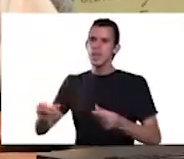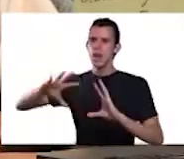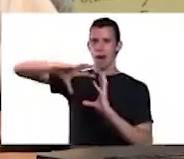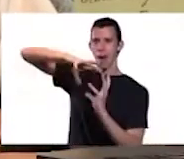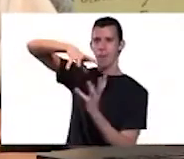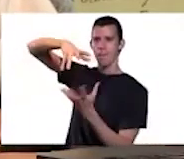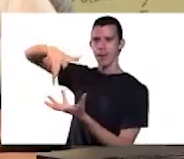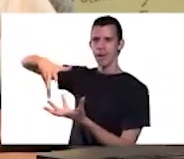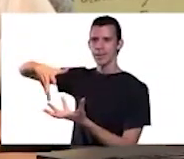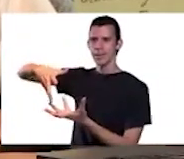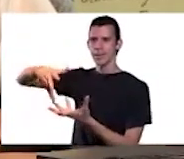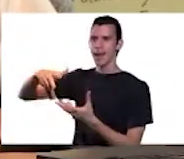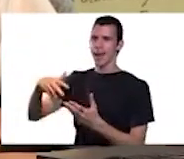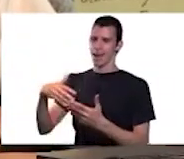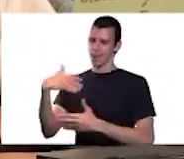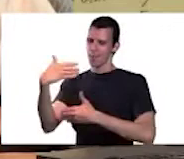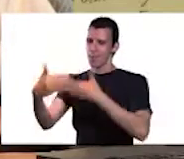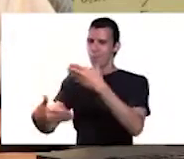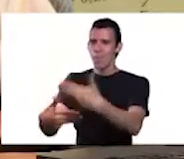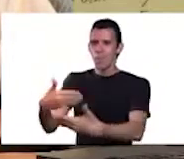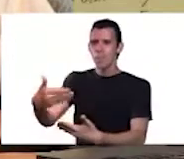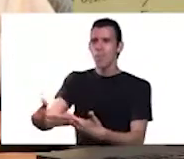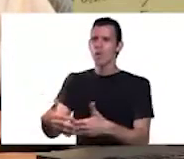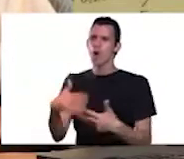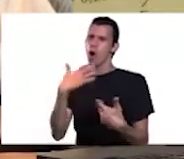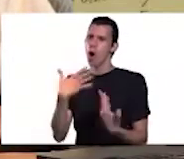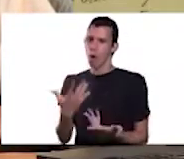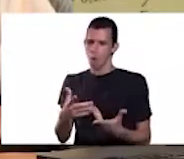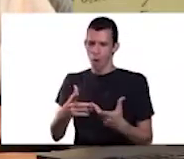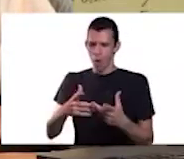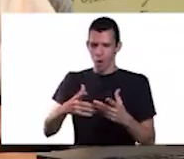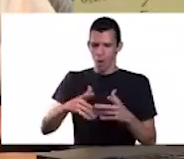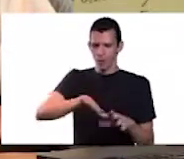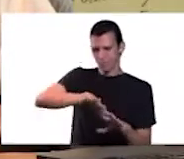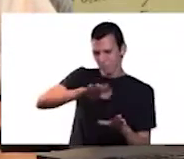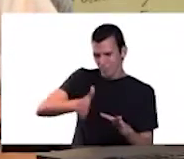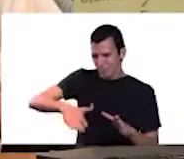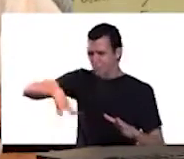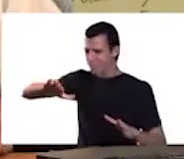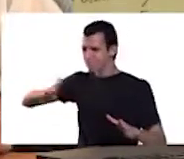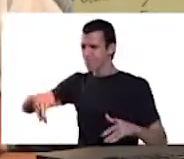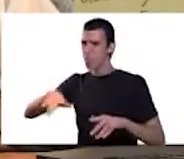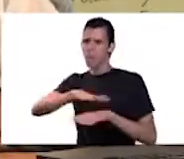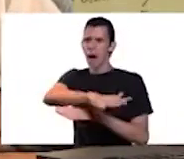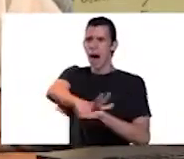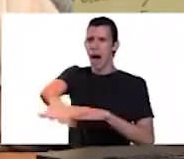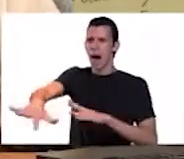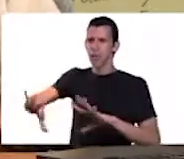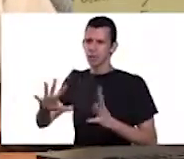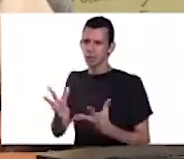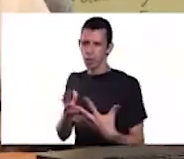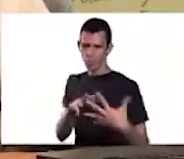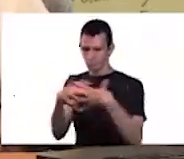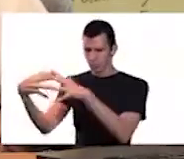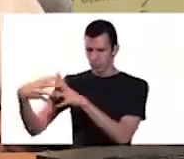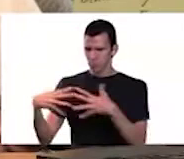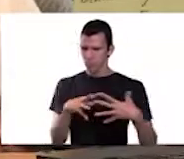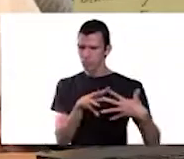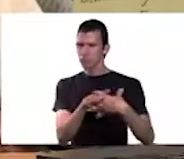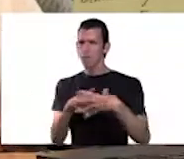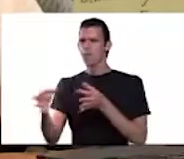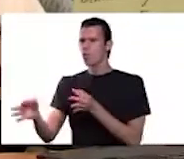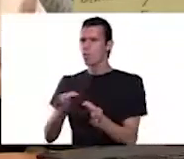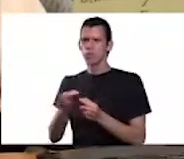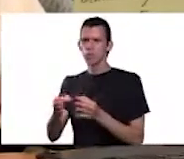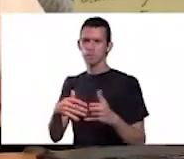leyes que se ponen de manifiesto en el desarrollo de la envoltura geográfica. O sea, la envoltura geográfica tiene un conjunto de